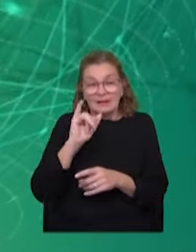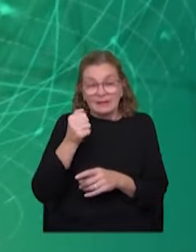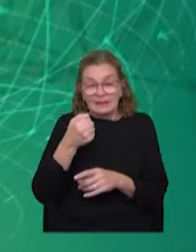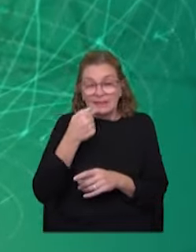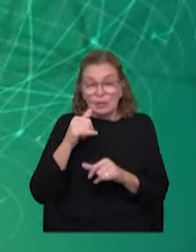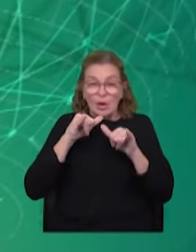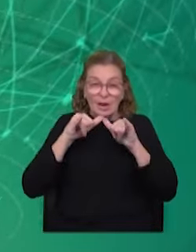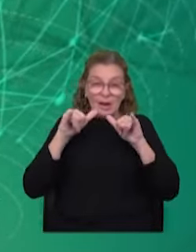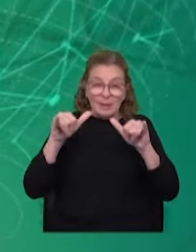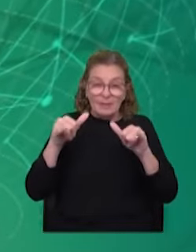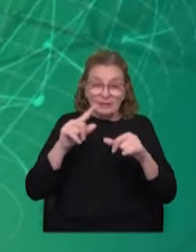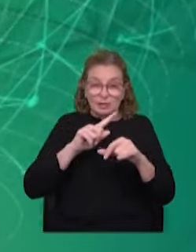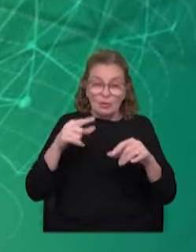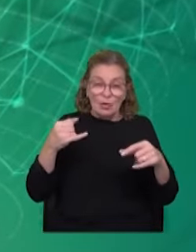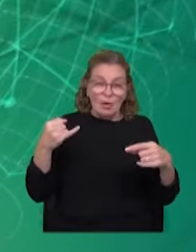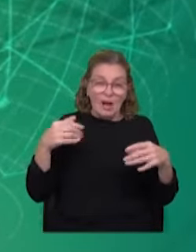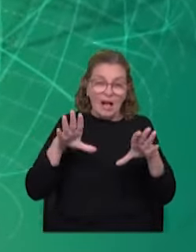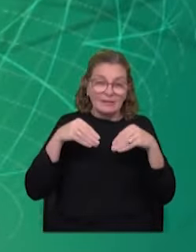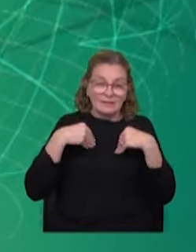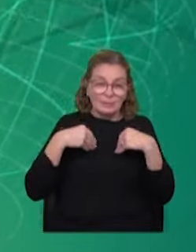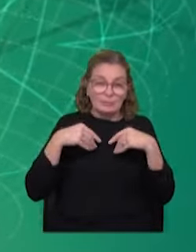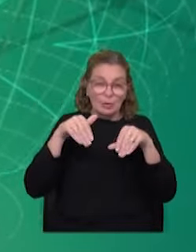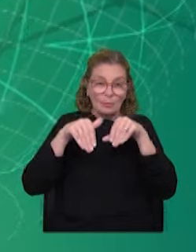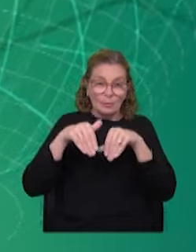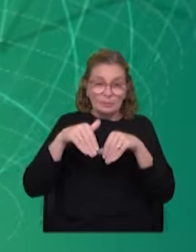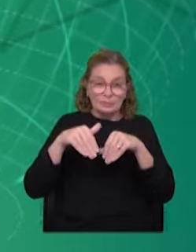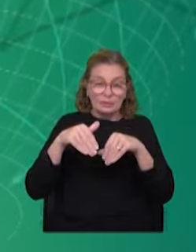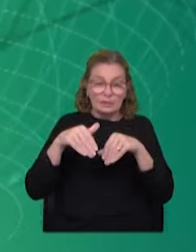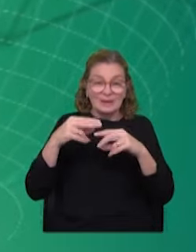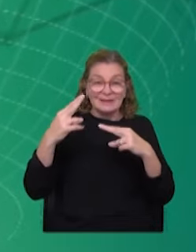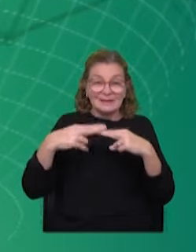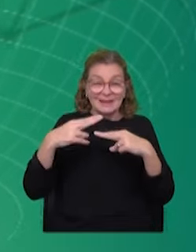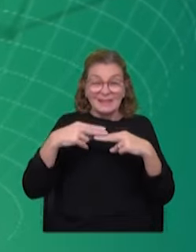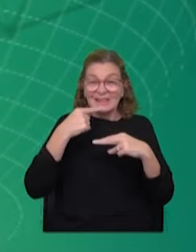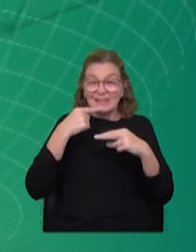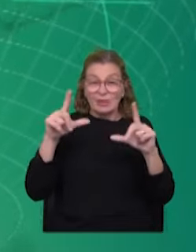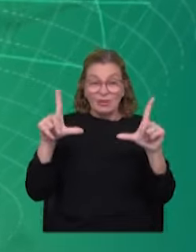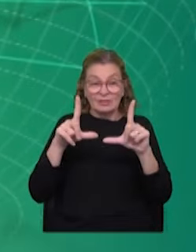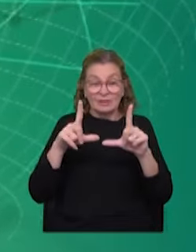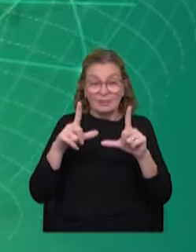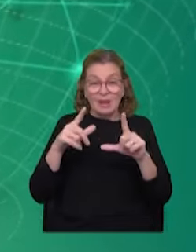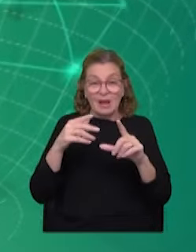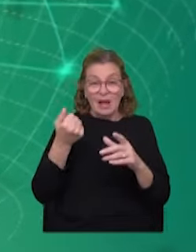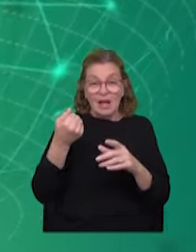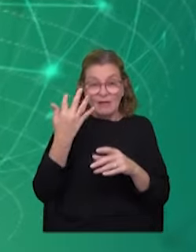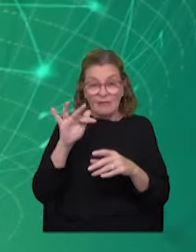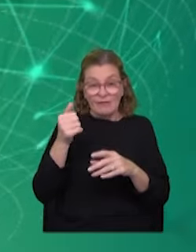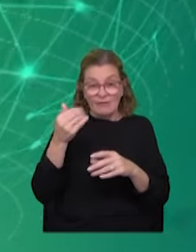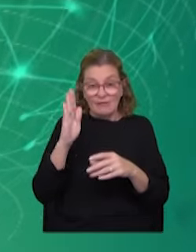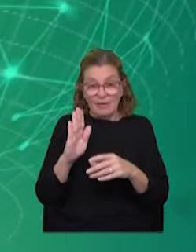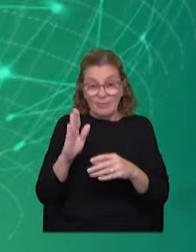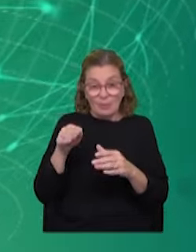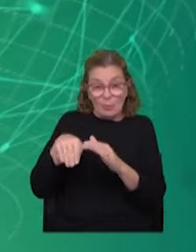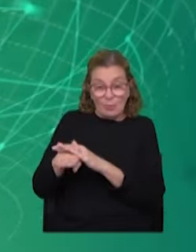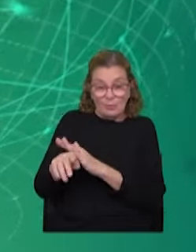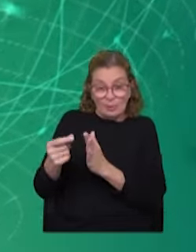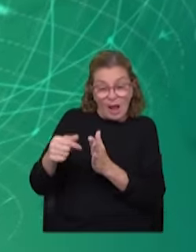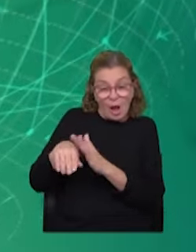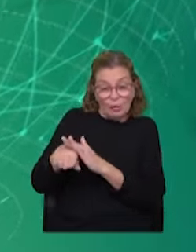propia campaña de rechazo al plebiscito con un spot en redes sociales afirmando que la propuesta de derogar las afaps implica la confiscación de los